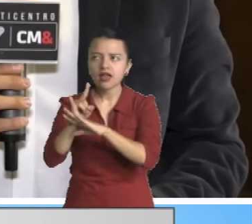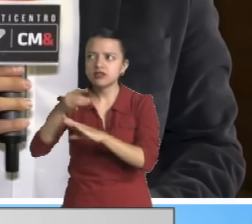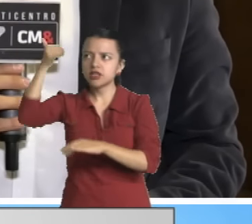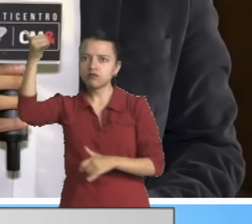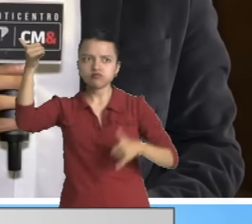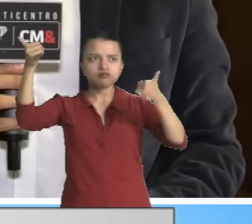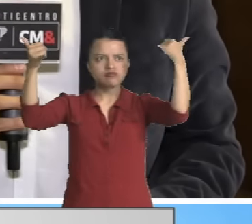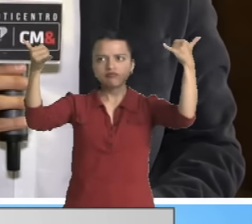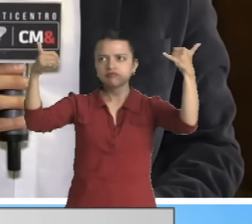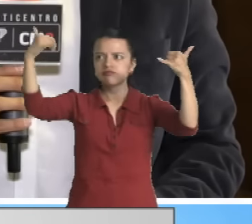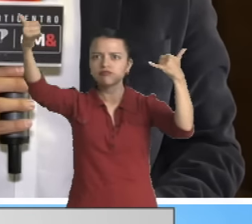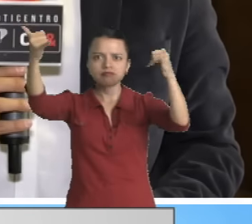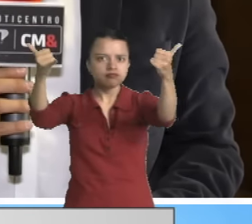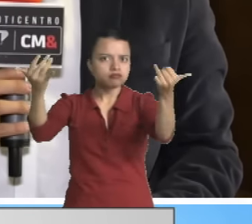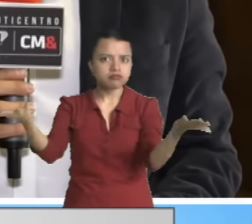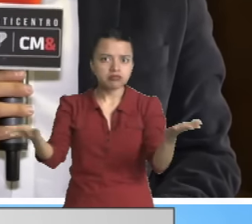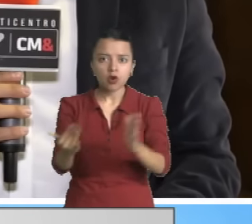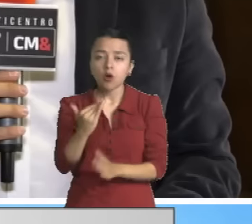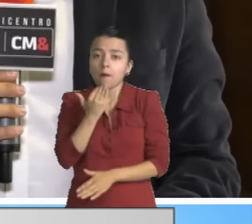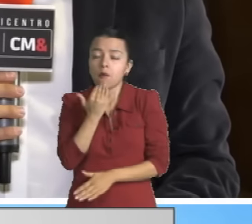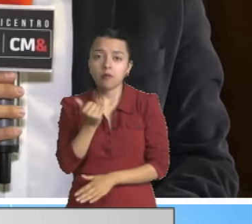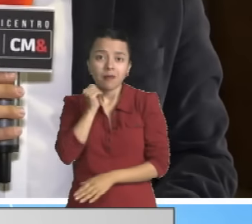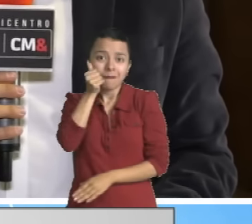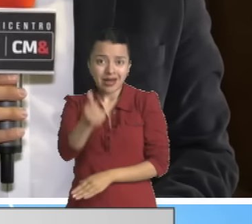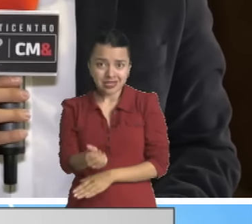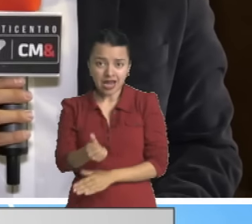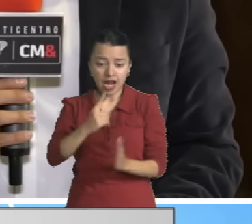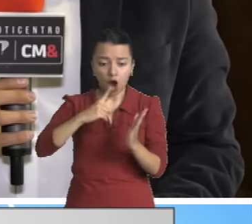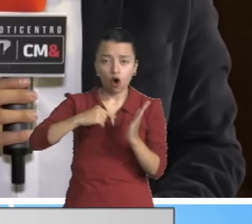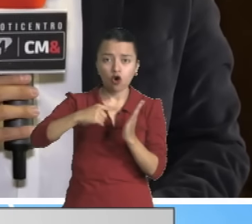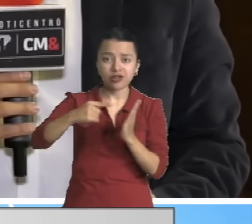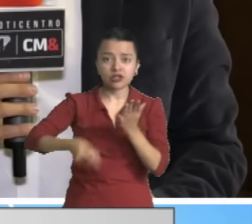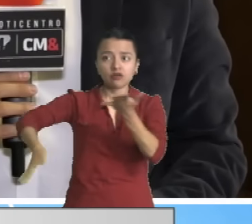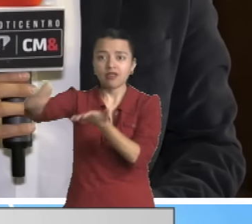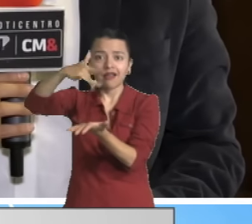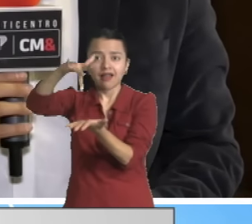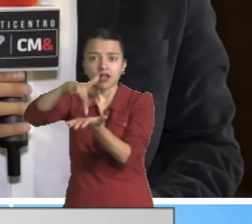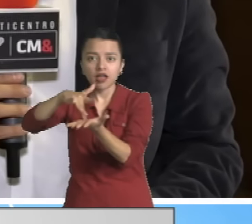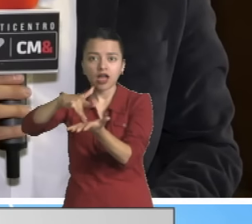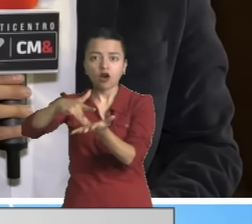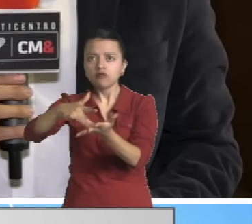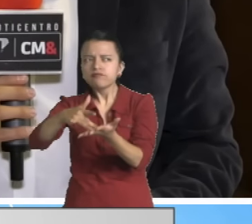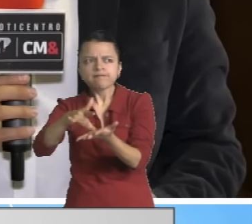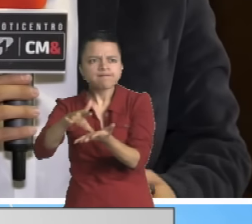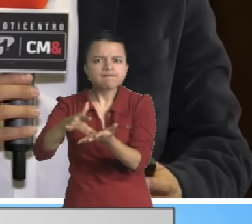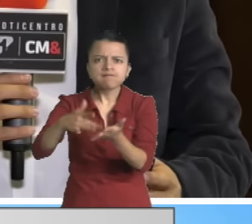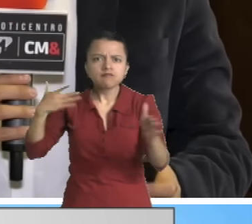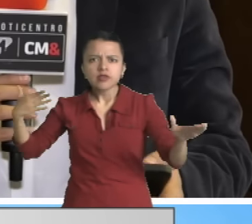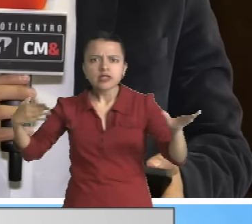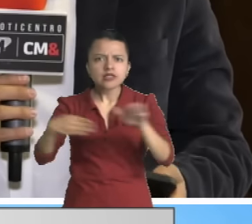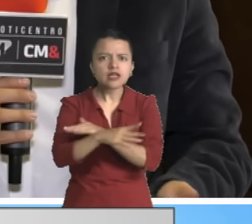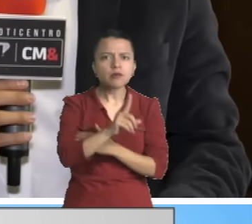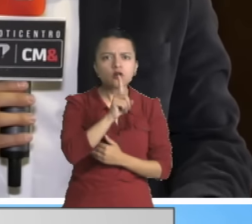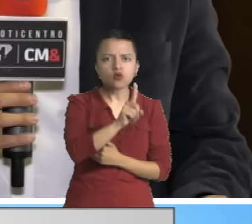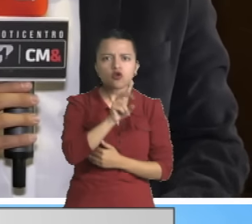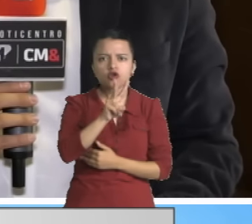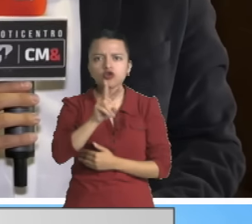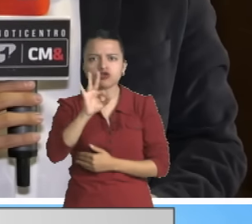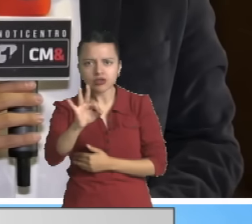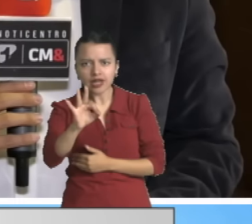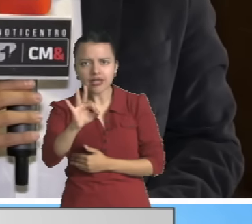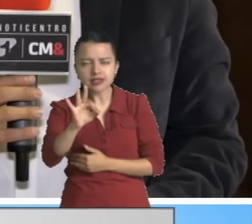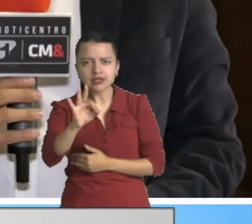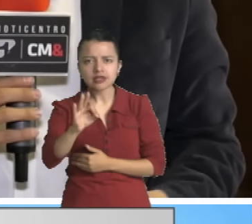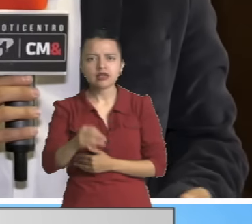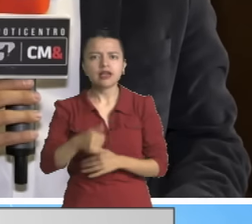seguridad de los ciudadanos. Por ejemplo, mañana vence el contrato para garantizar la geolocalización de las llamadas que ingresan a la línea 123. Más de 21.000 llamadas se